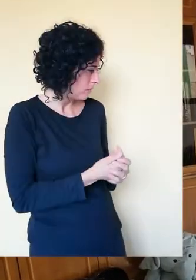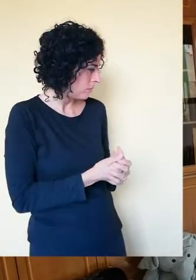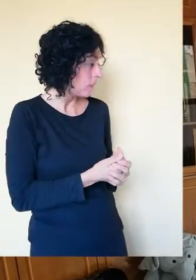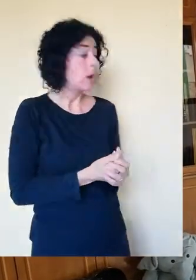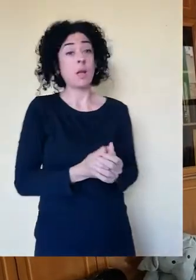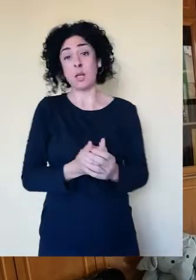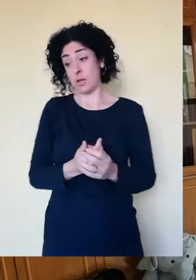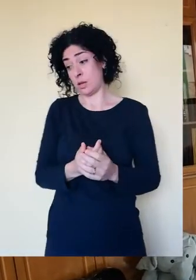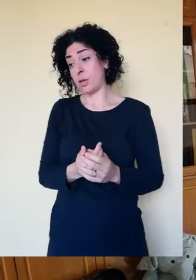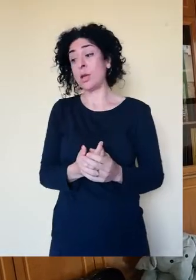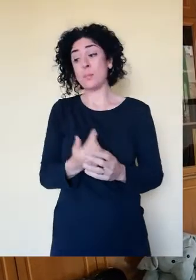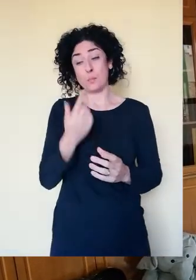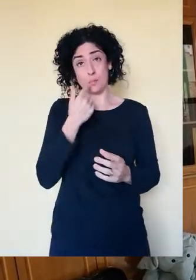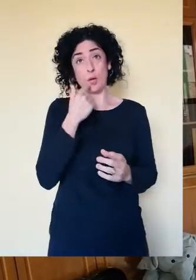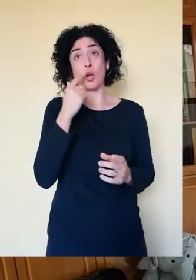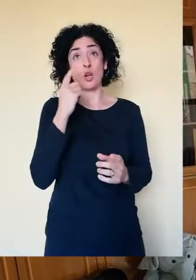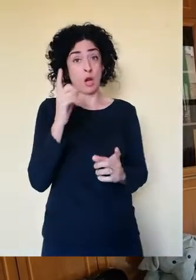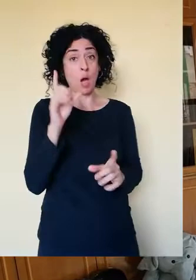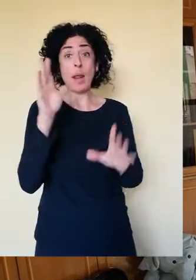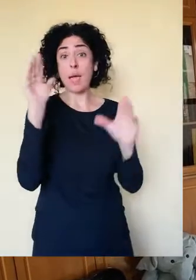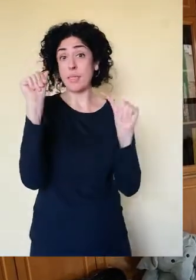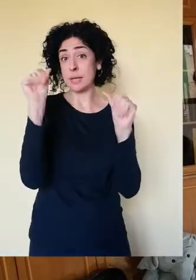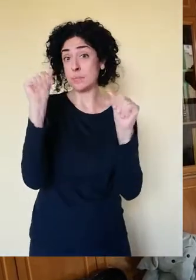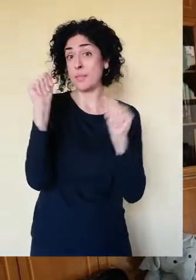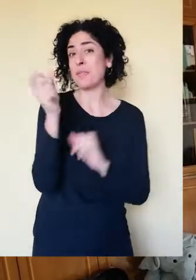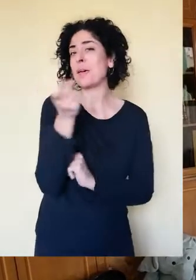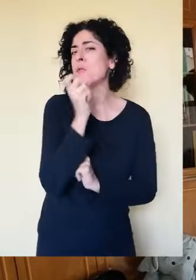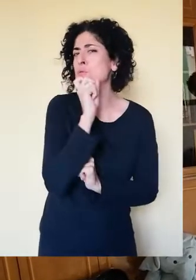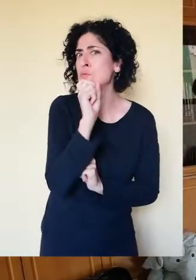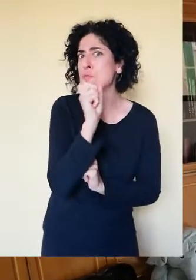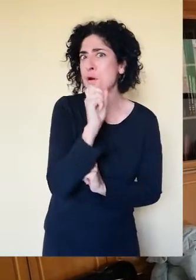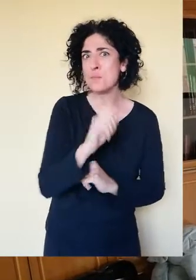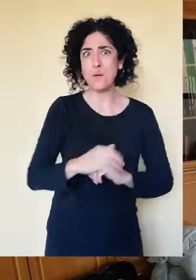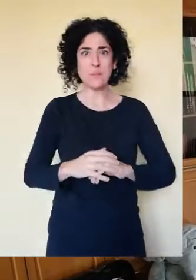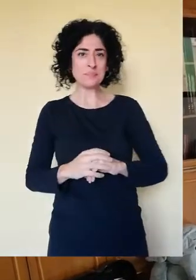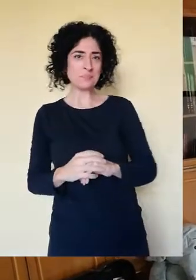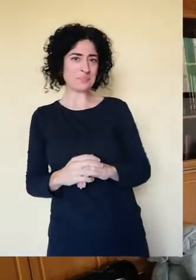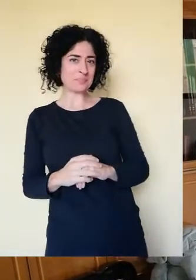ejes de la Comunidad Valenciana. Y para despedirnos, chicos,